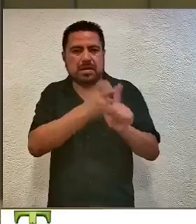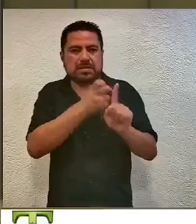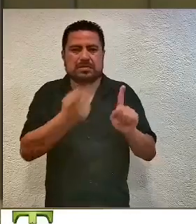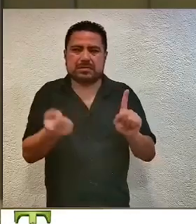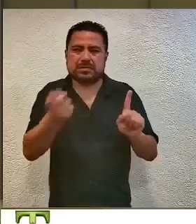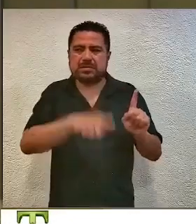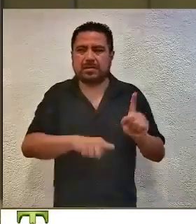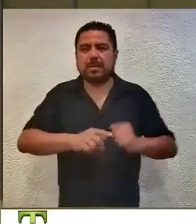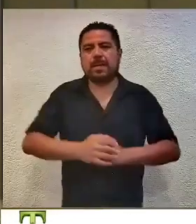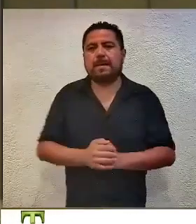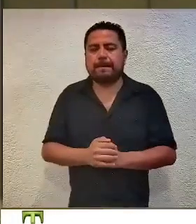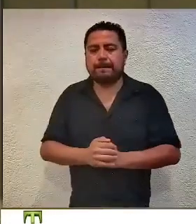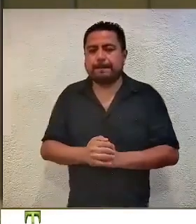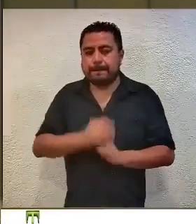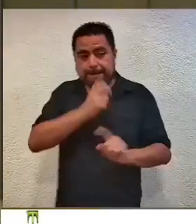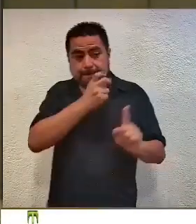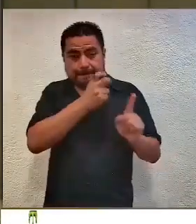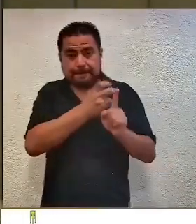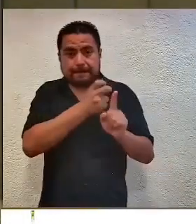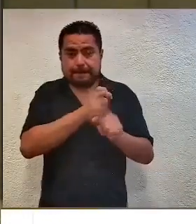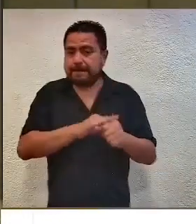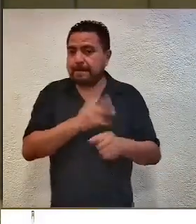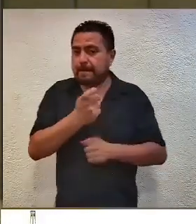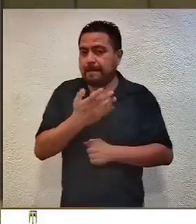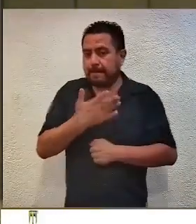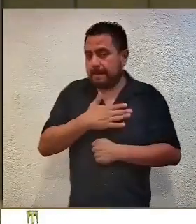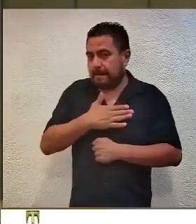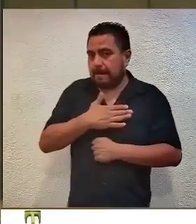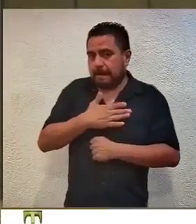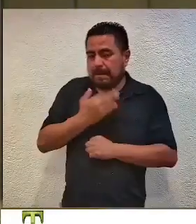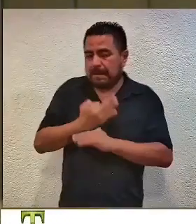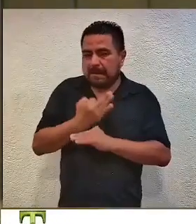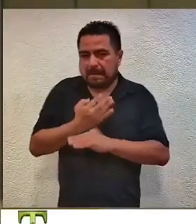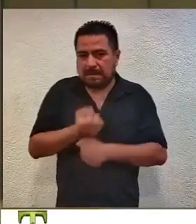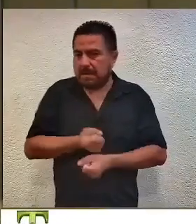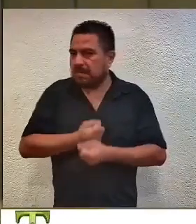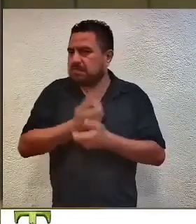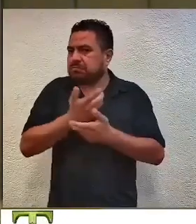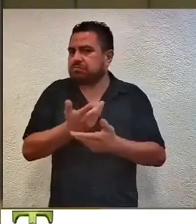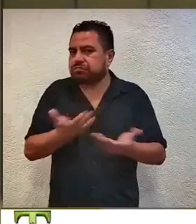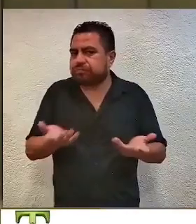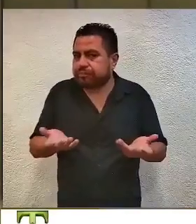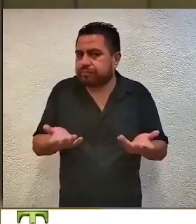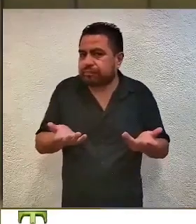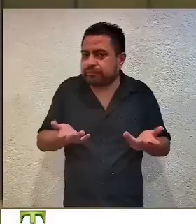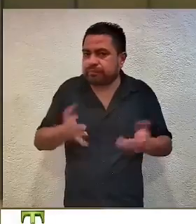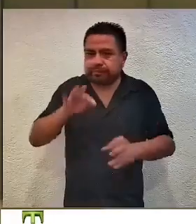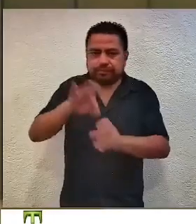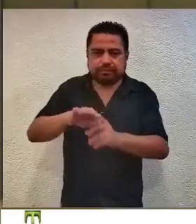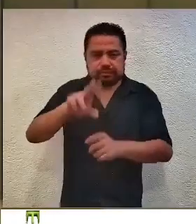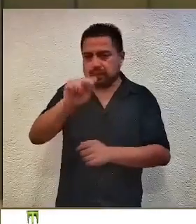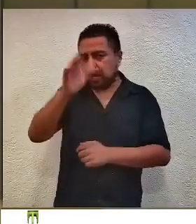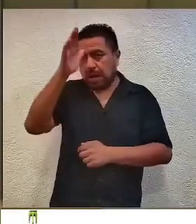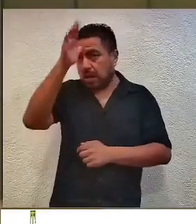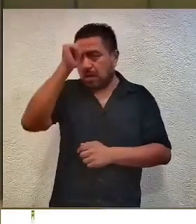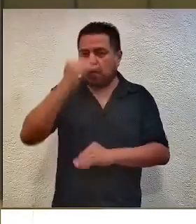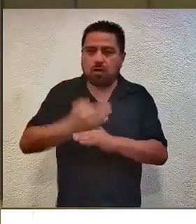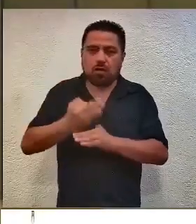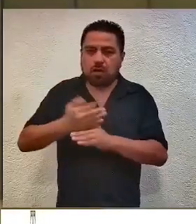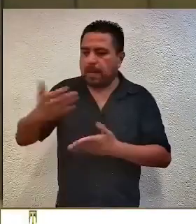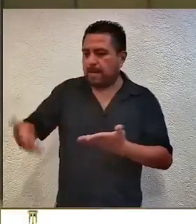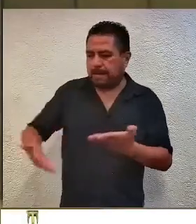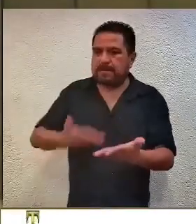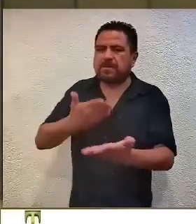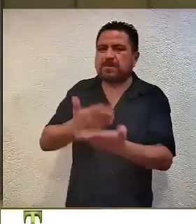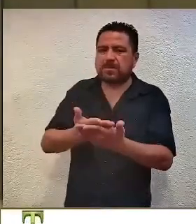ordenamientos. De ahí que mi razonamiento exprese el voto en contra que hoy presentaré